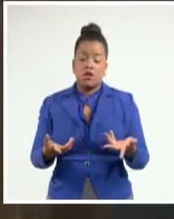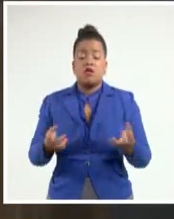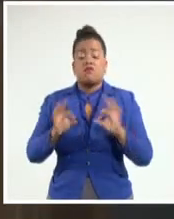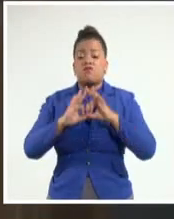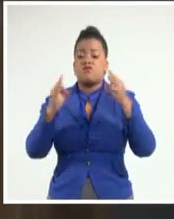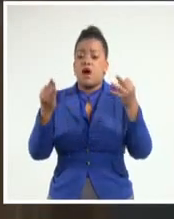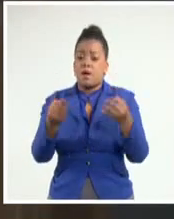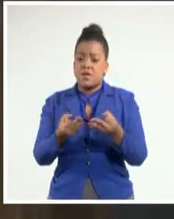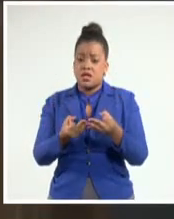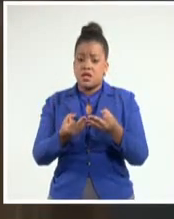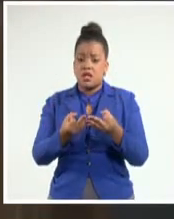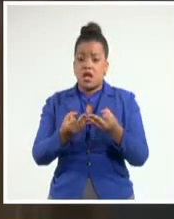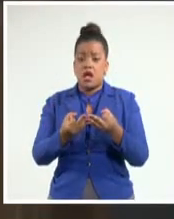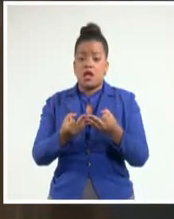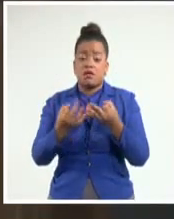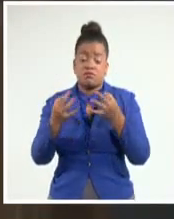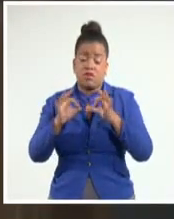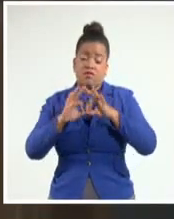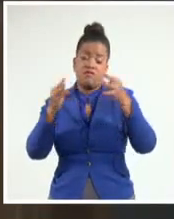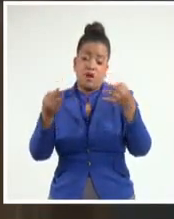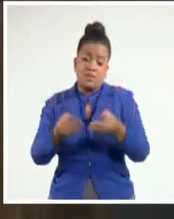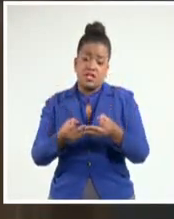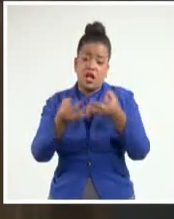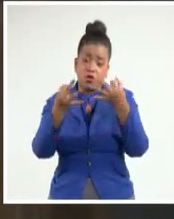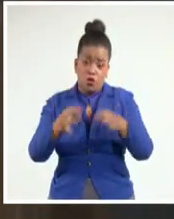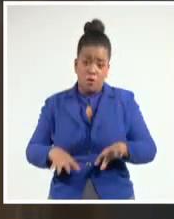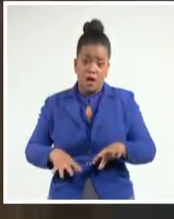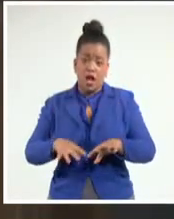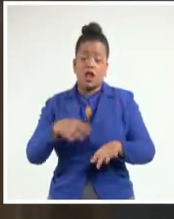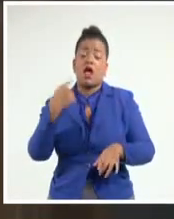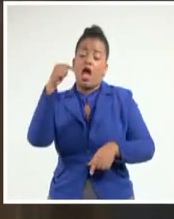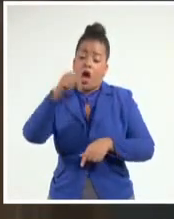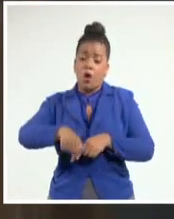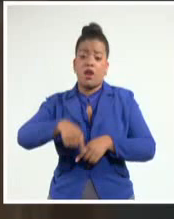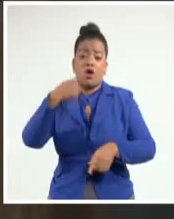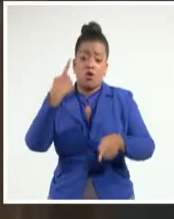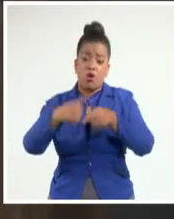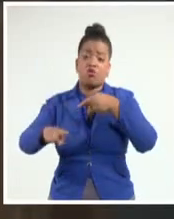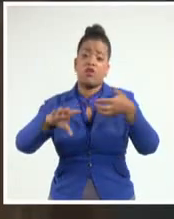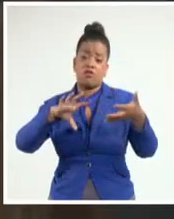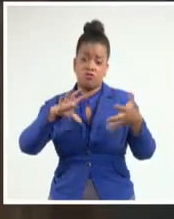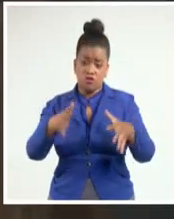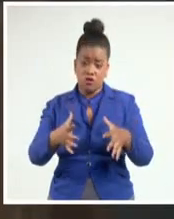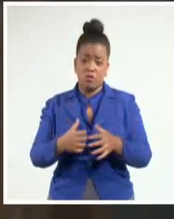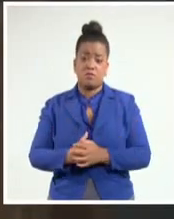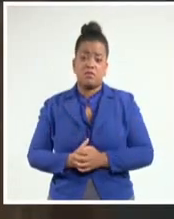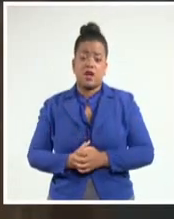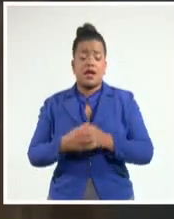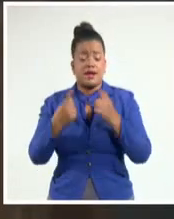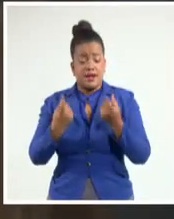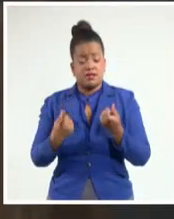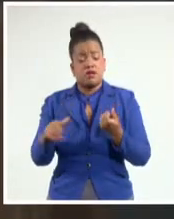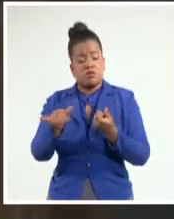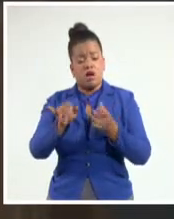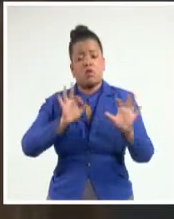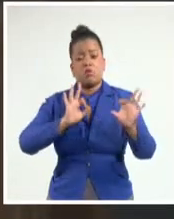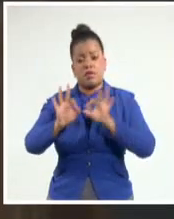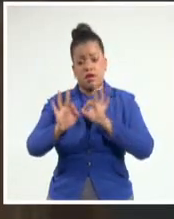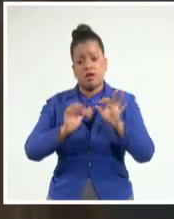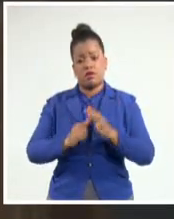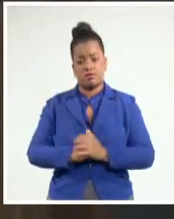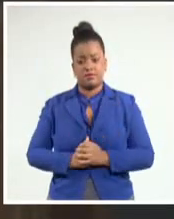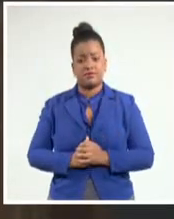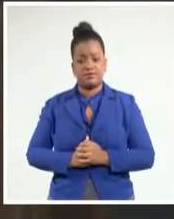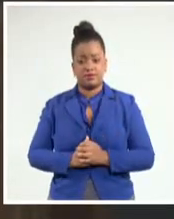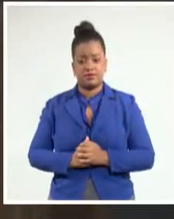como familia tradicional, hay otros modelos familiares que también requieren de protección. Y de lo que